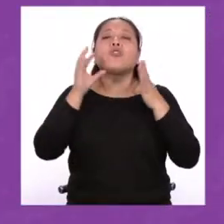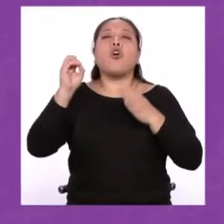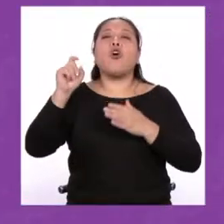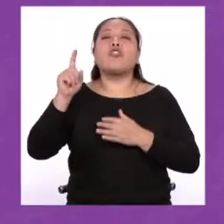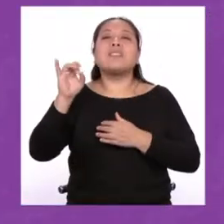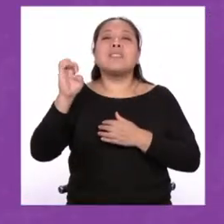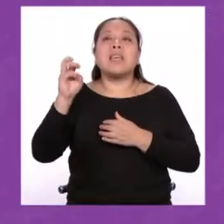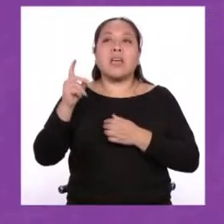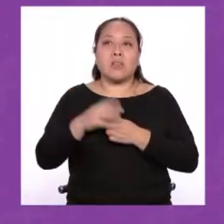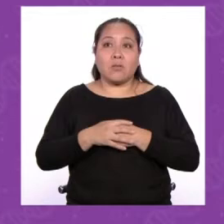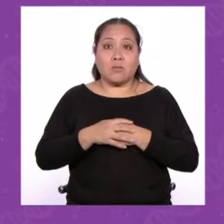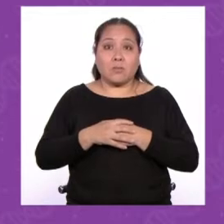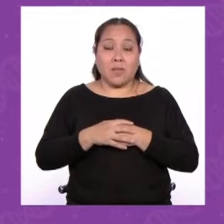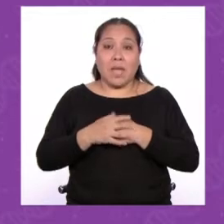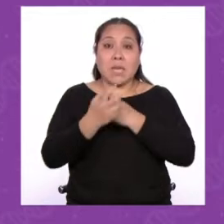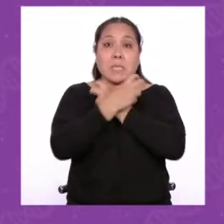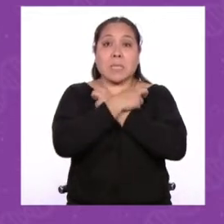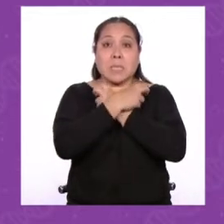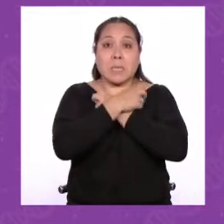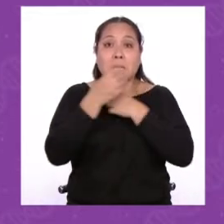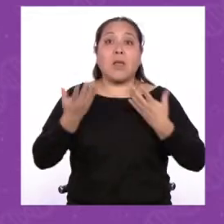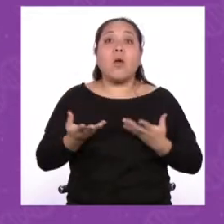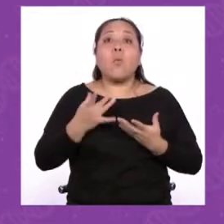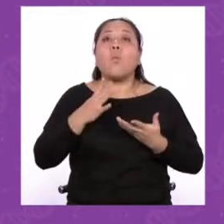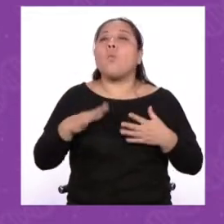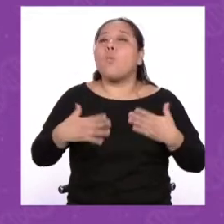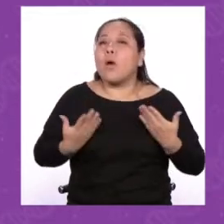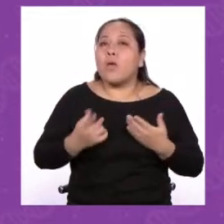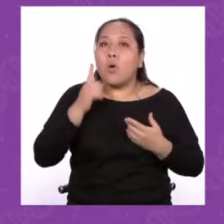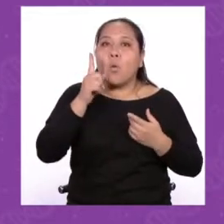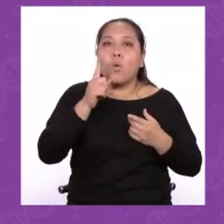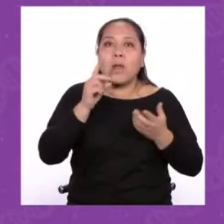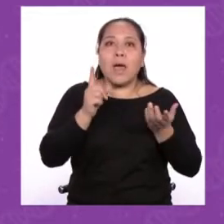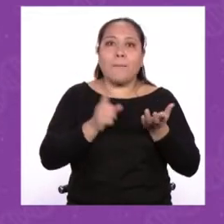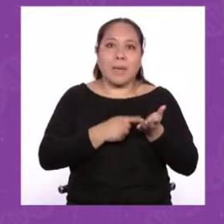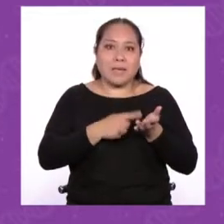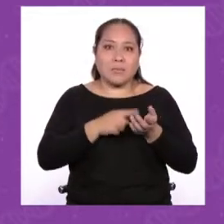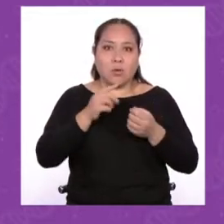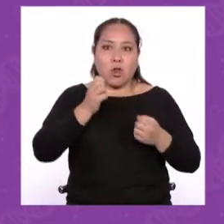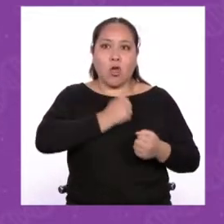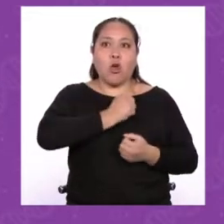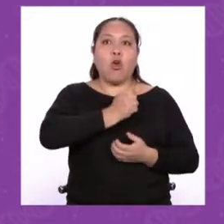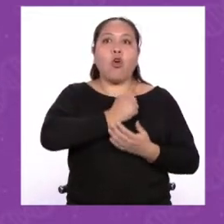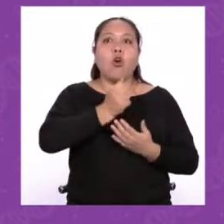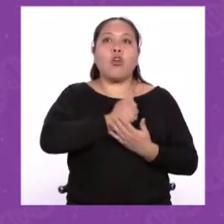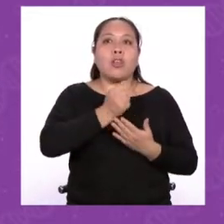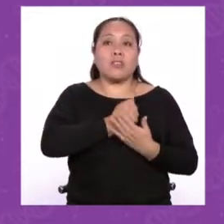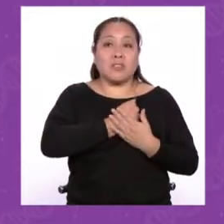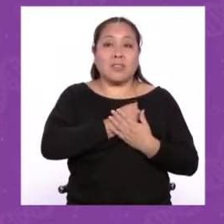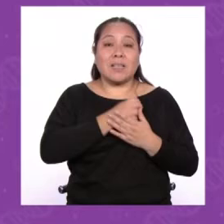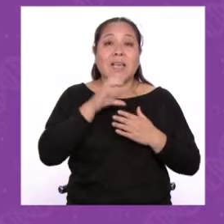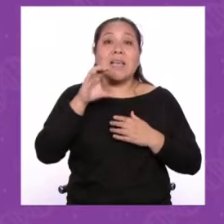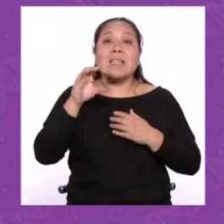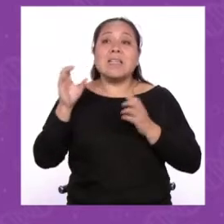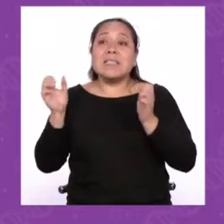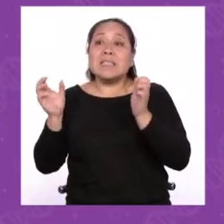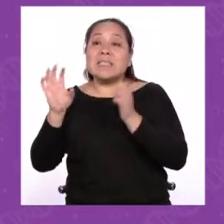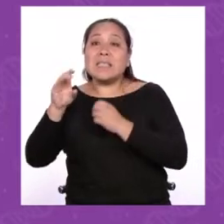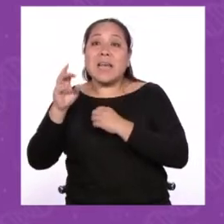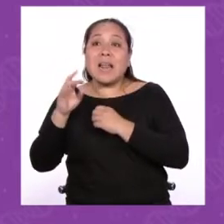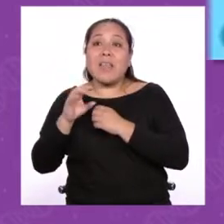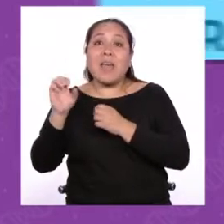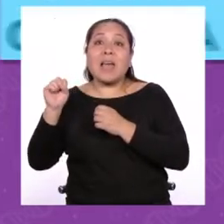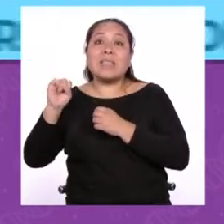este transporte puede hacerse pasando una sola vez por el corazón, llamada circulación cerrada simple,